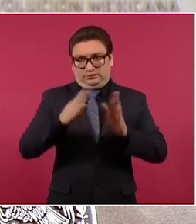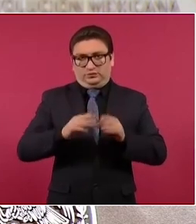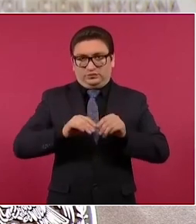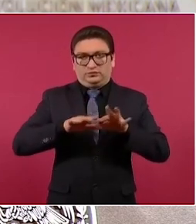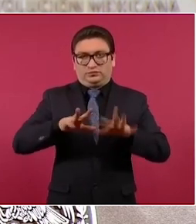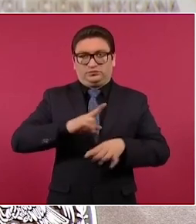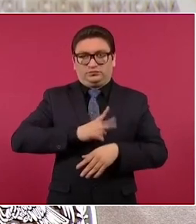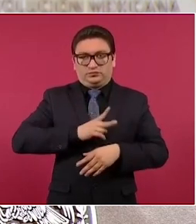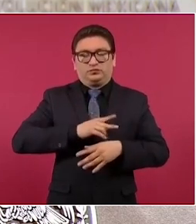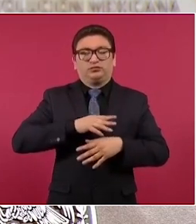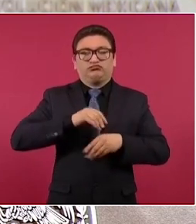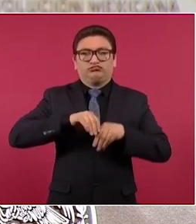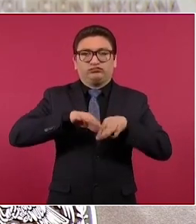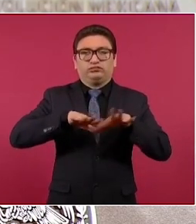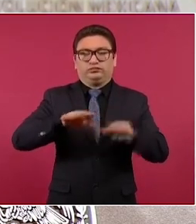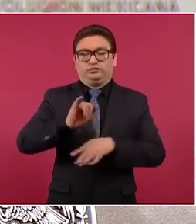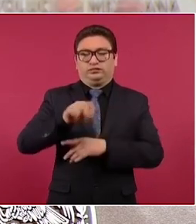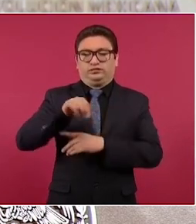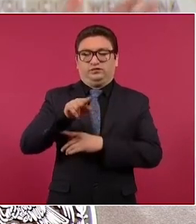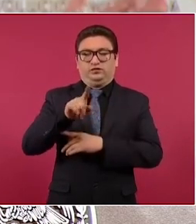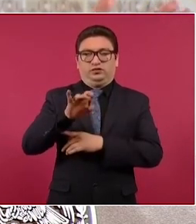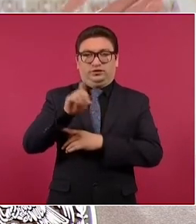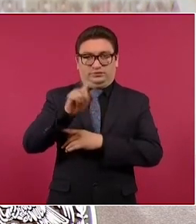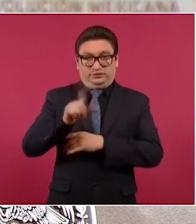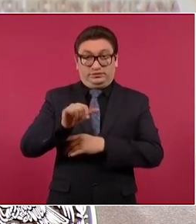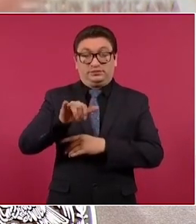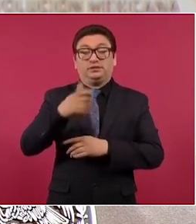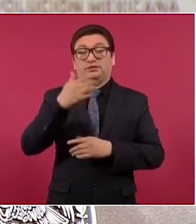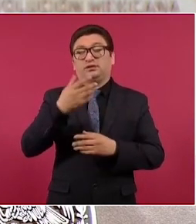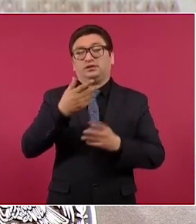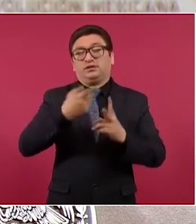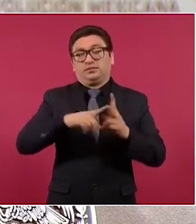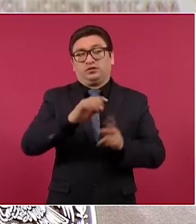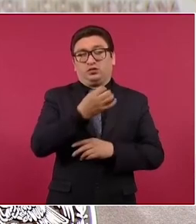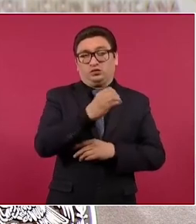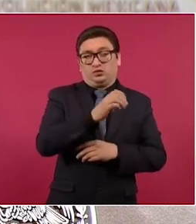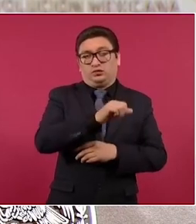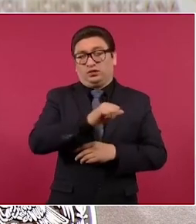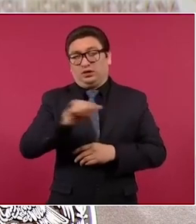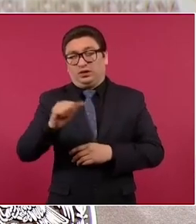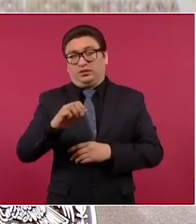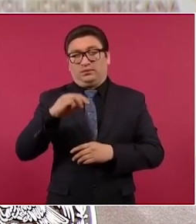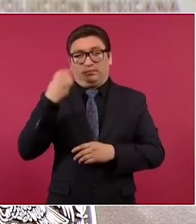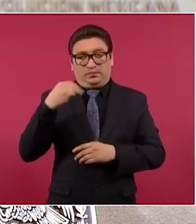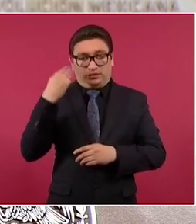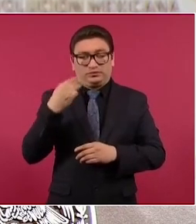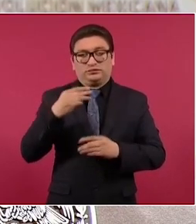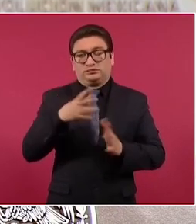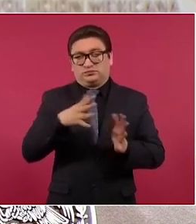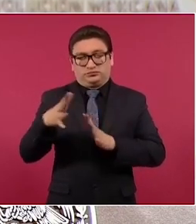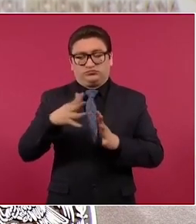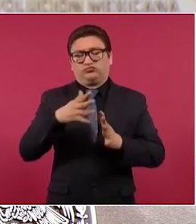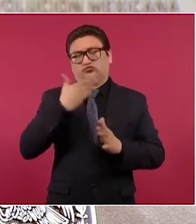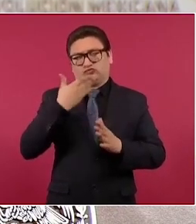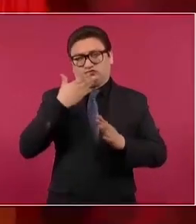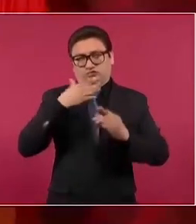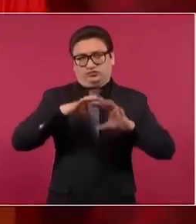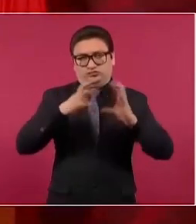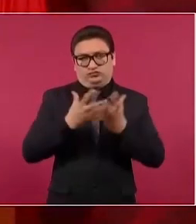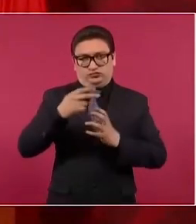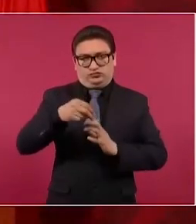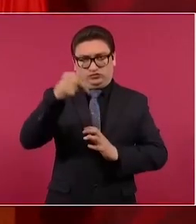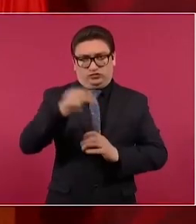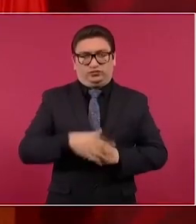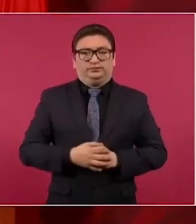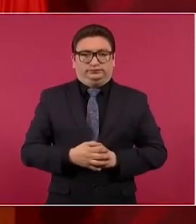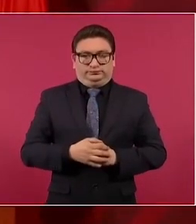ocasión, la temporada generalmente empieza en octubre, termina en marzo para el caso del hemisferio norte, y ponemos aquí